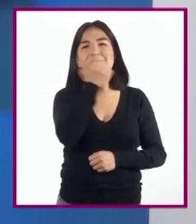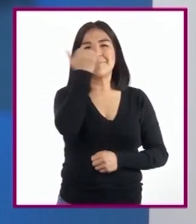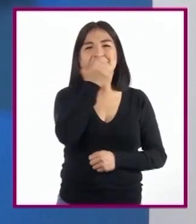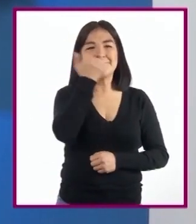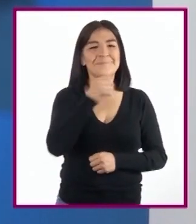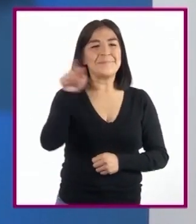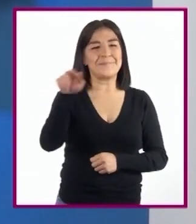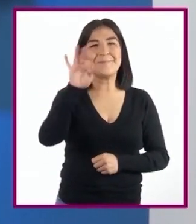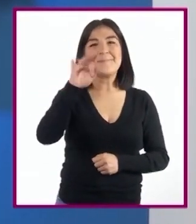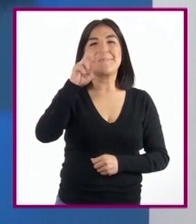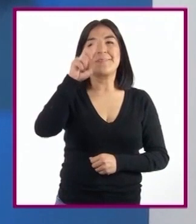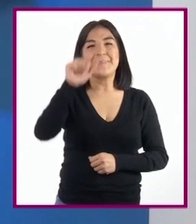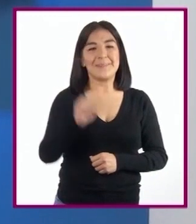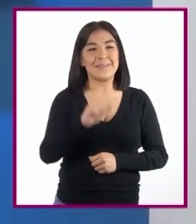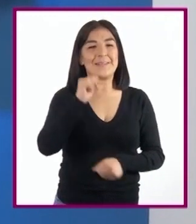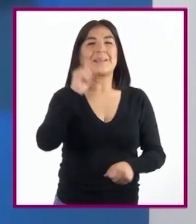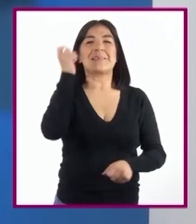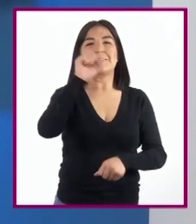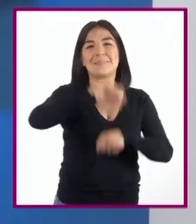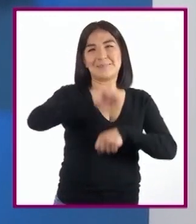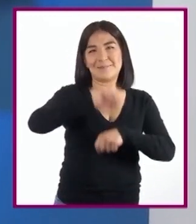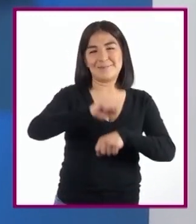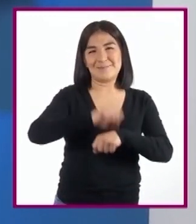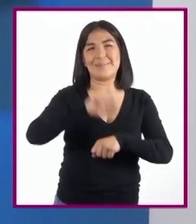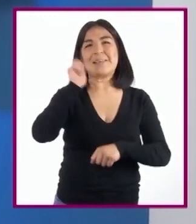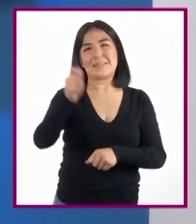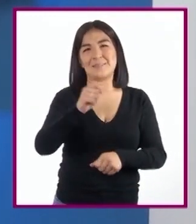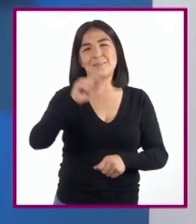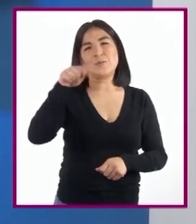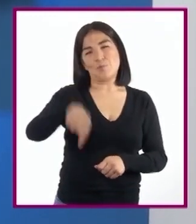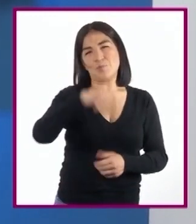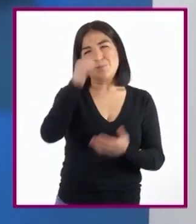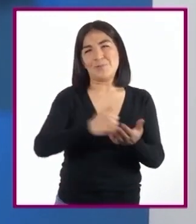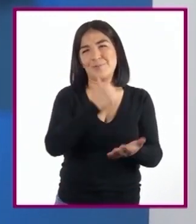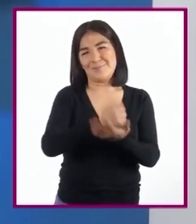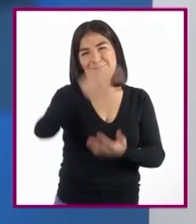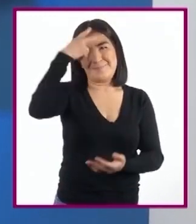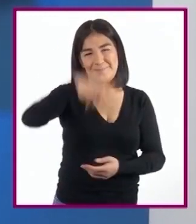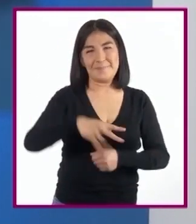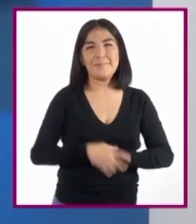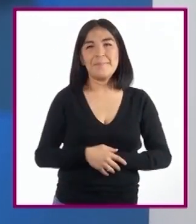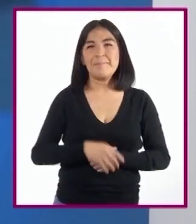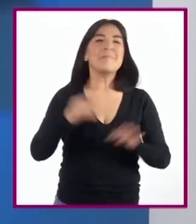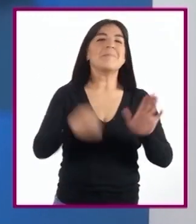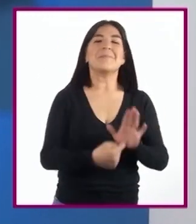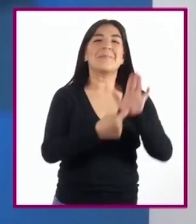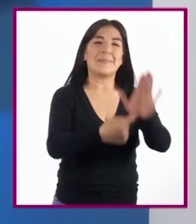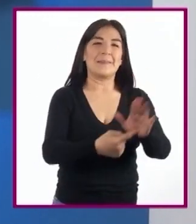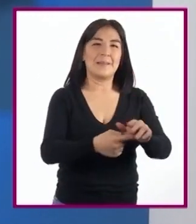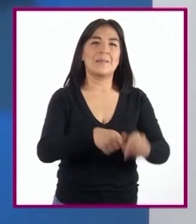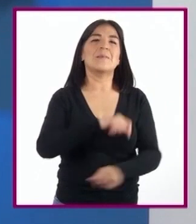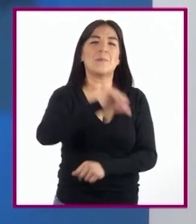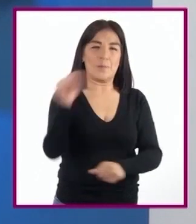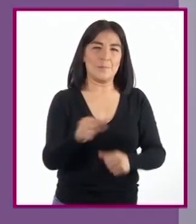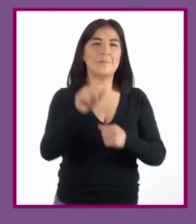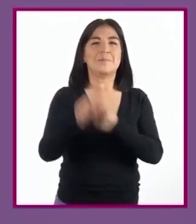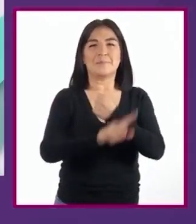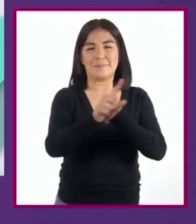Frida Tolentino de una escuela secundaria diurna en la Ciudad de México y nos presenta la siguiente